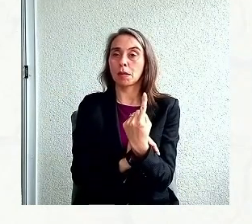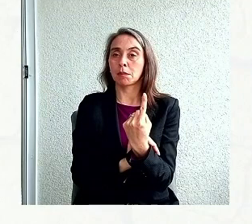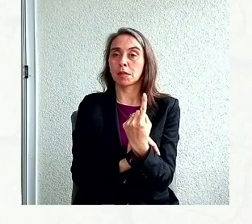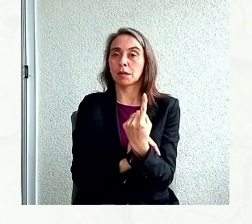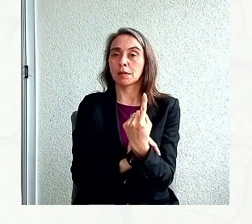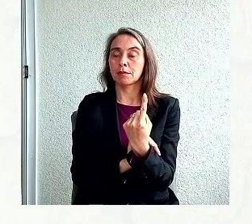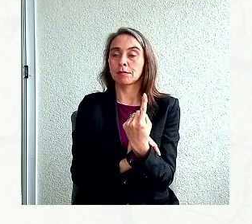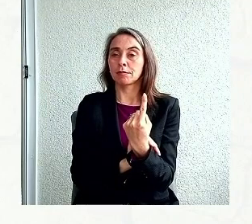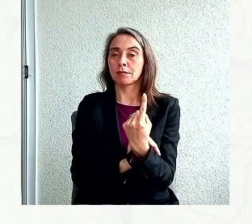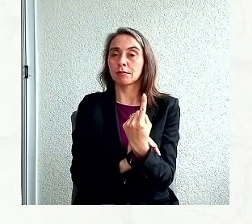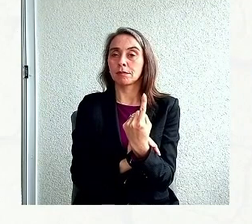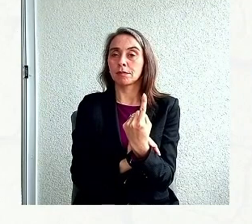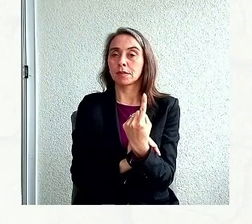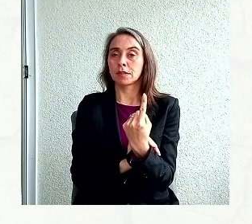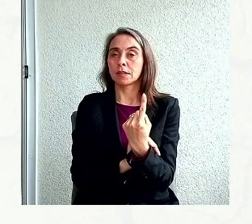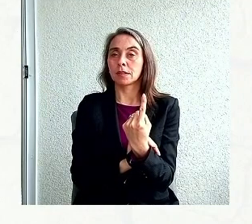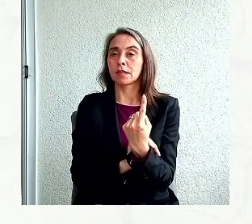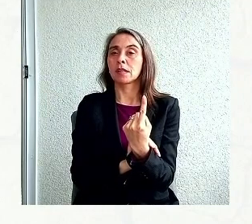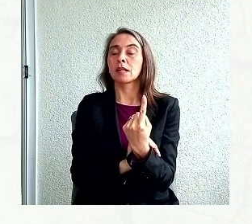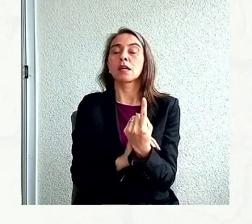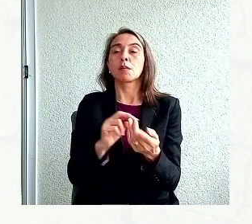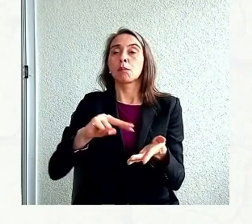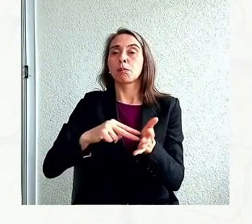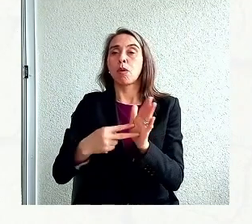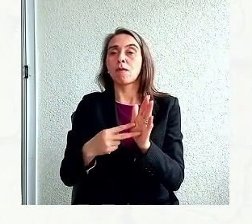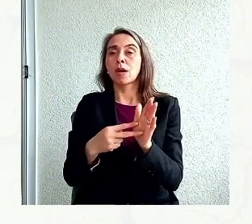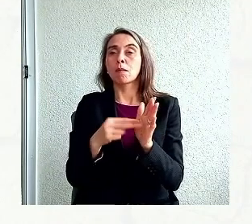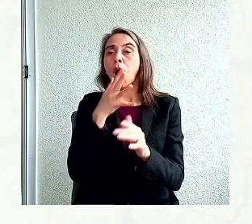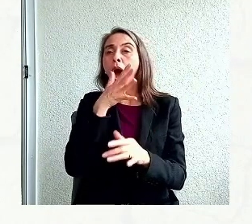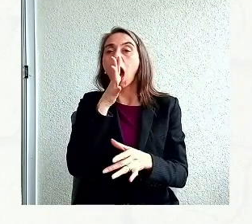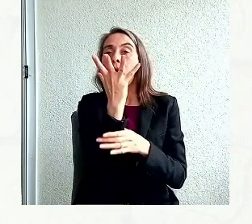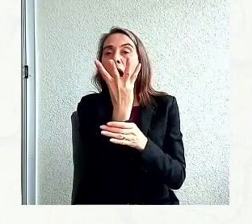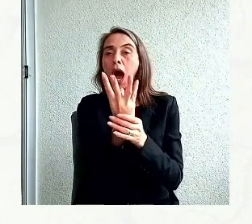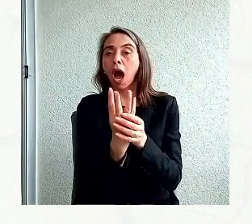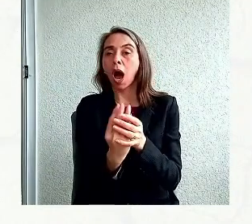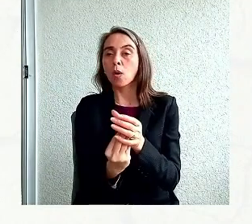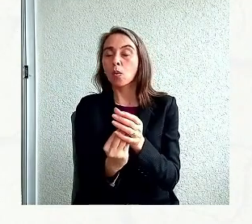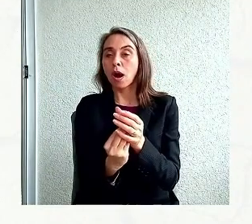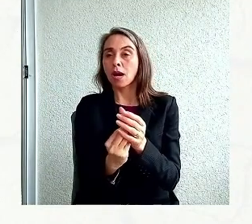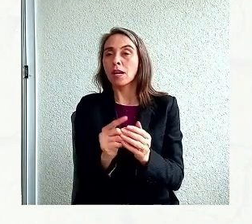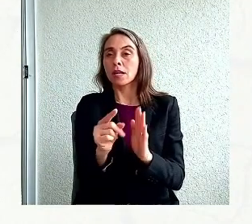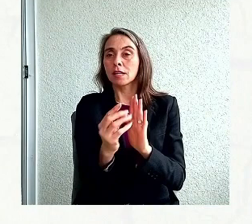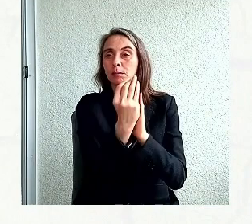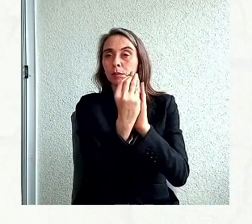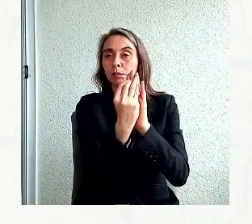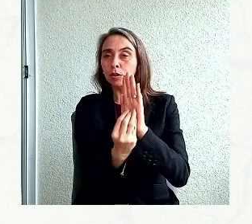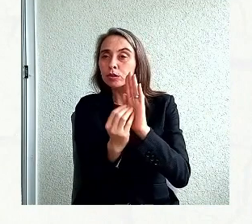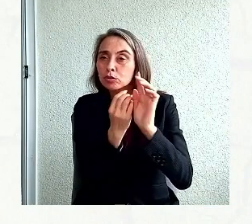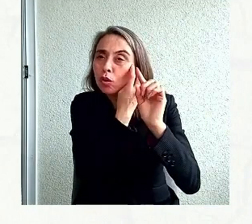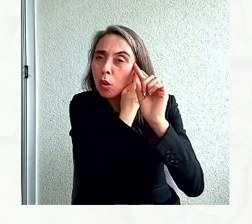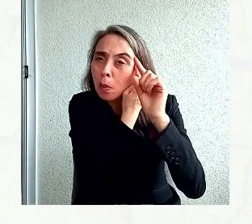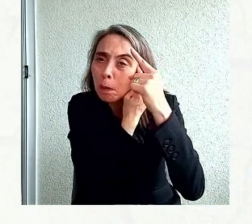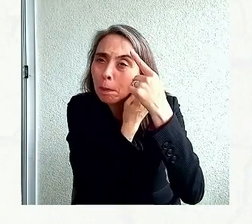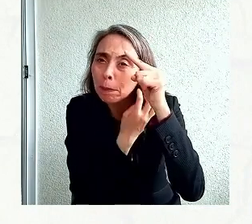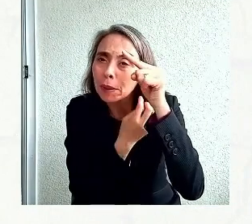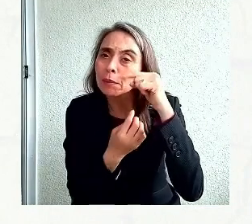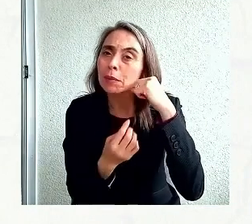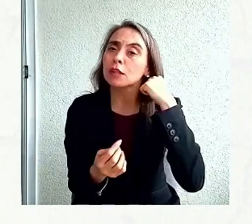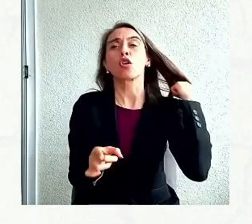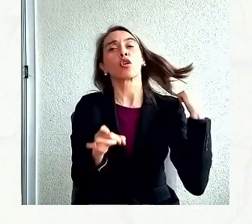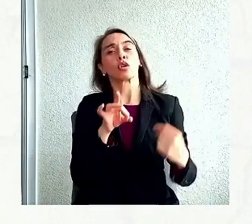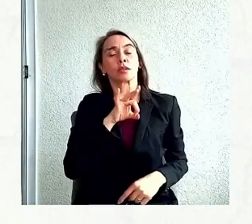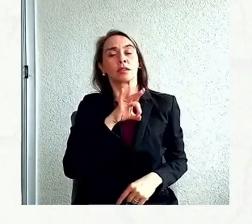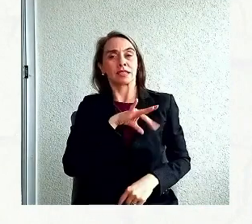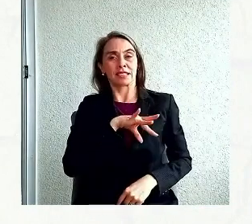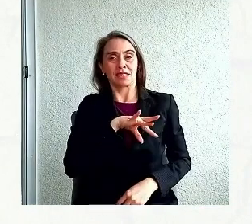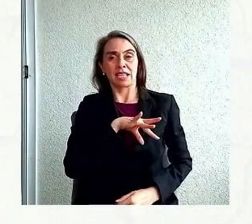del agua, que está allí puesta arriba, en Chile lo estamos viviendo y yo creo que va a ser y ya es uno de los grandes temas